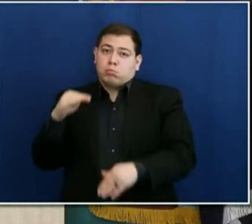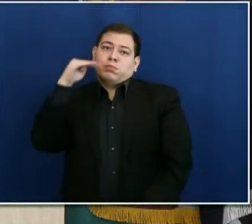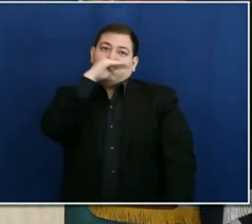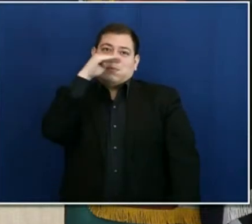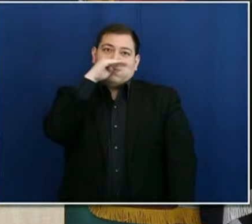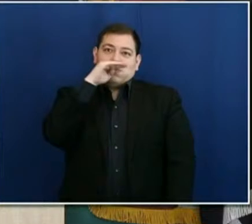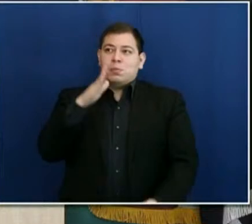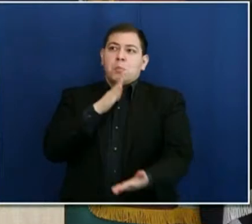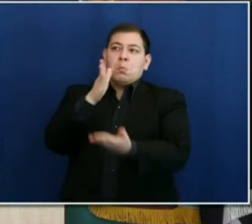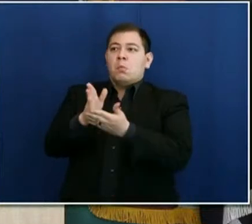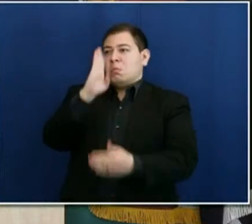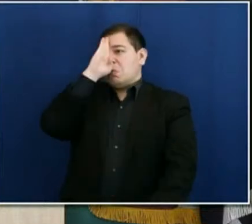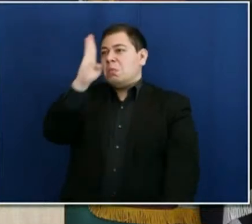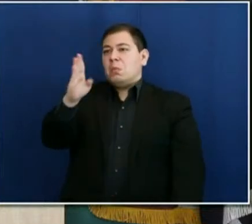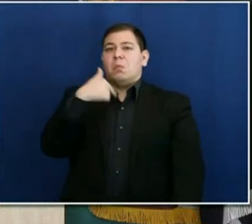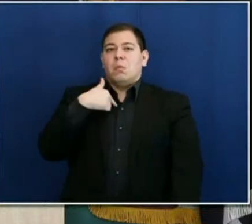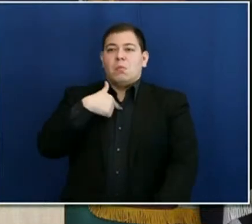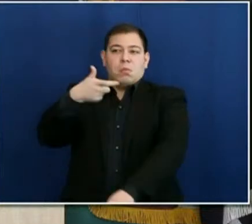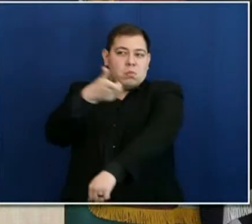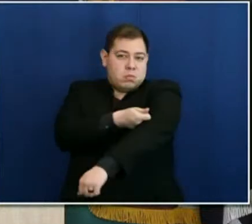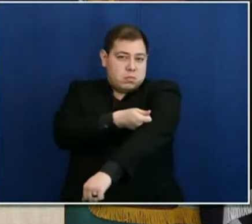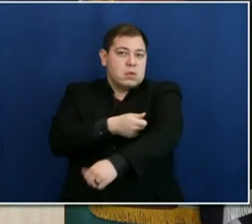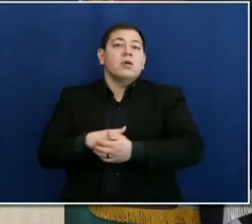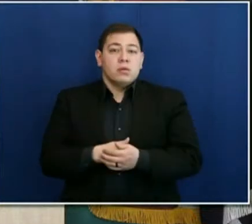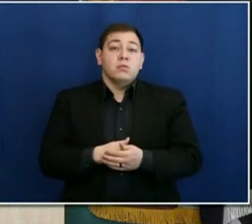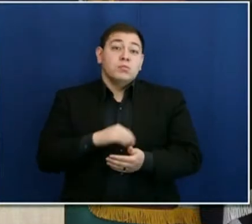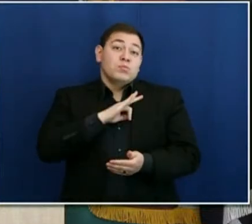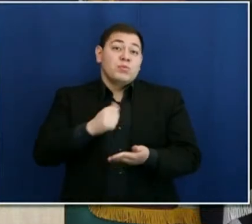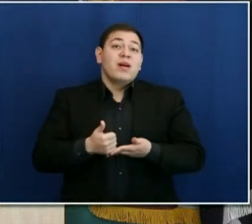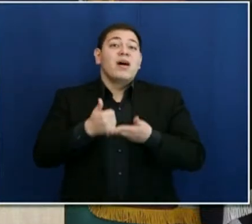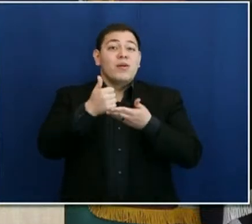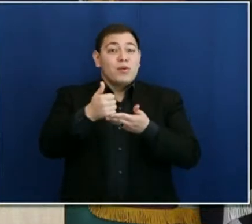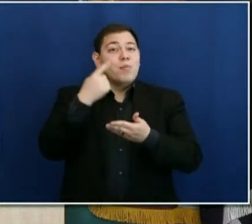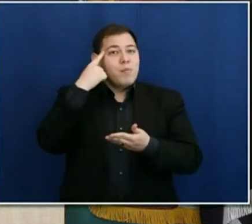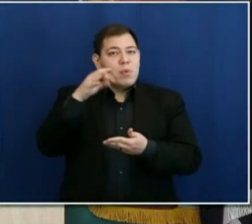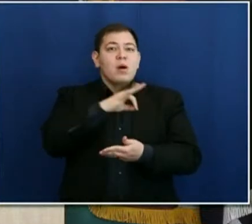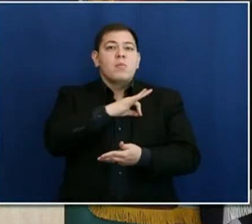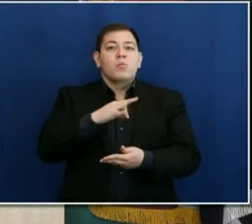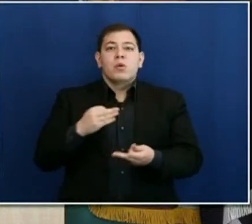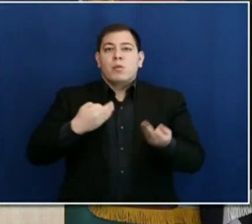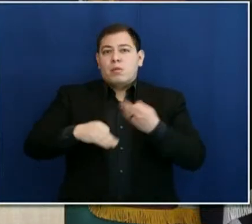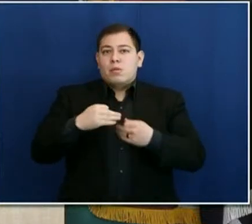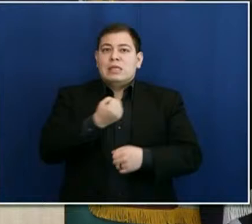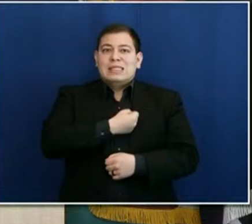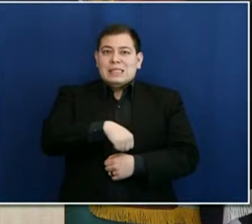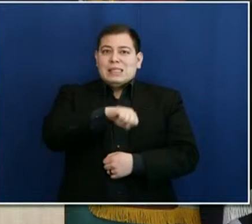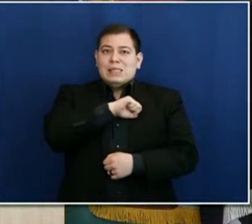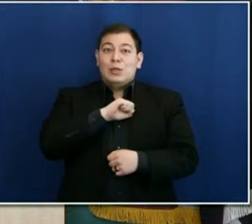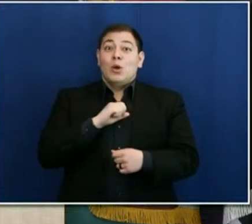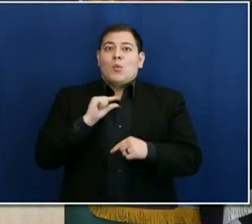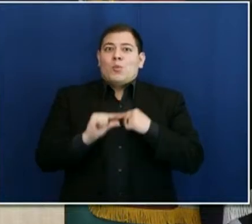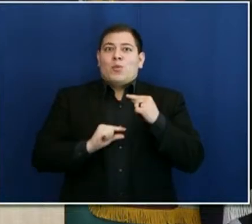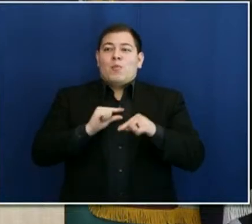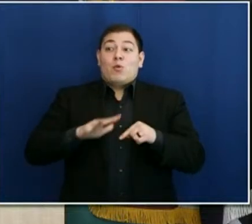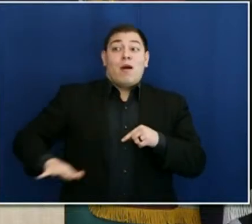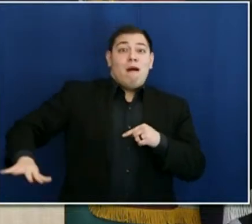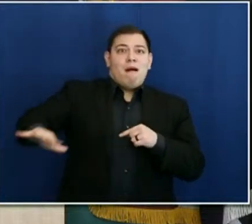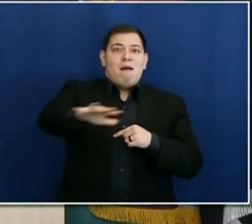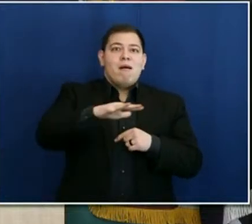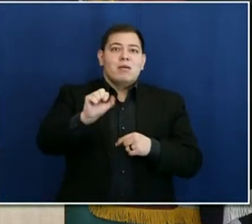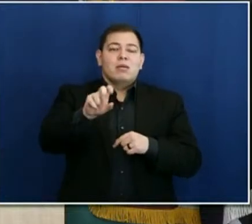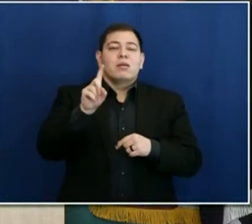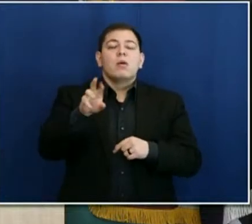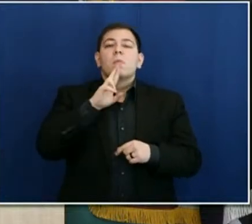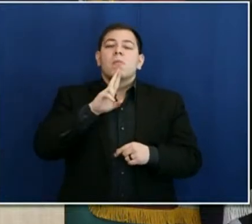recibir su vacuna. Esto nos va a ayudar a darle un empujón a la recuperación y será una gran ayuda para seguir combatiendo el